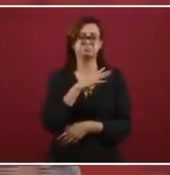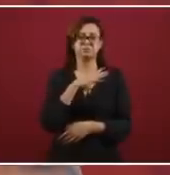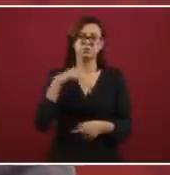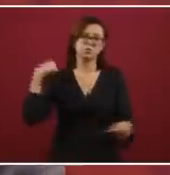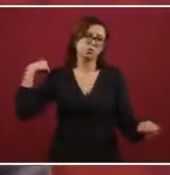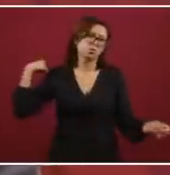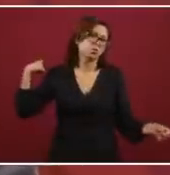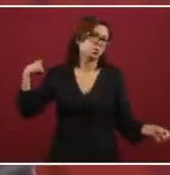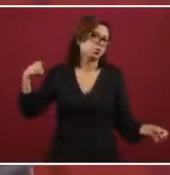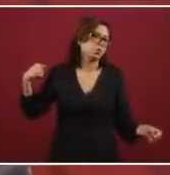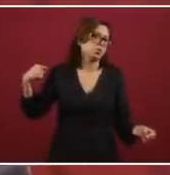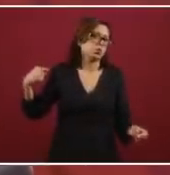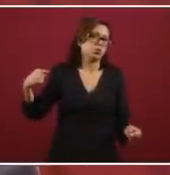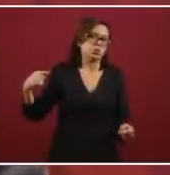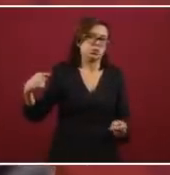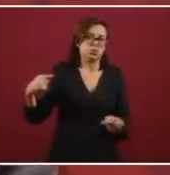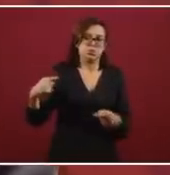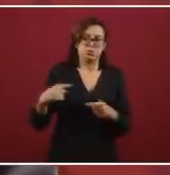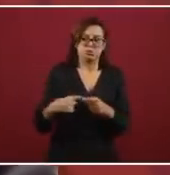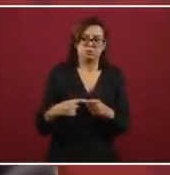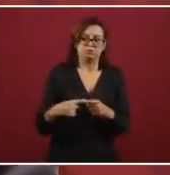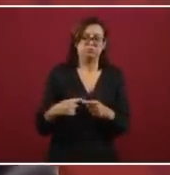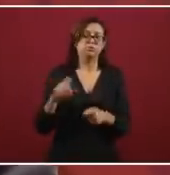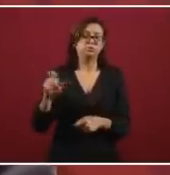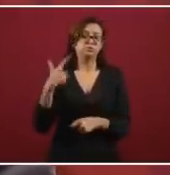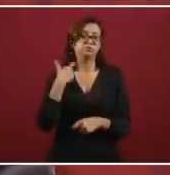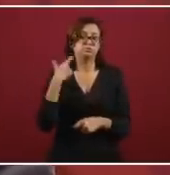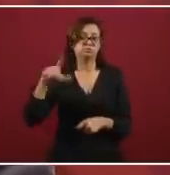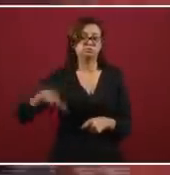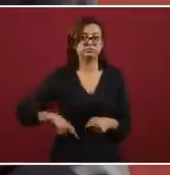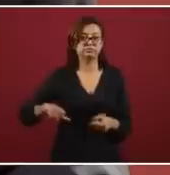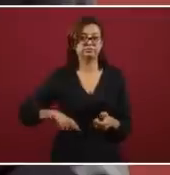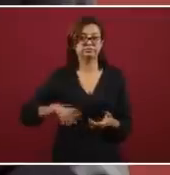hasta el pasado gobierno.